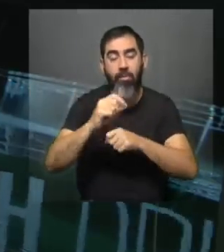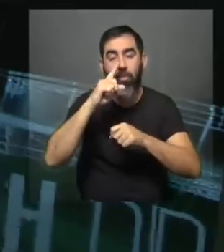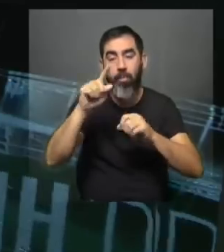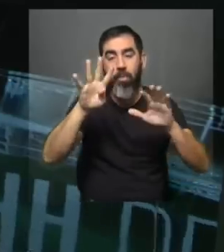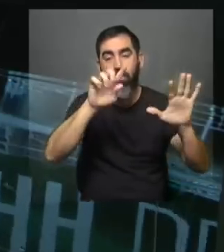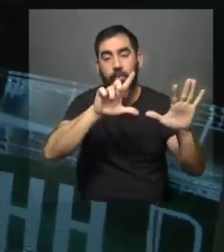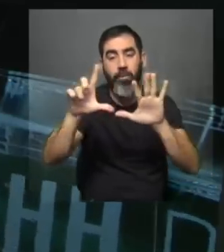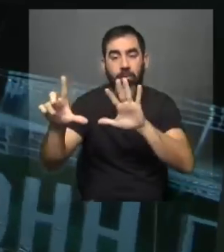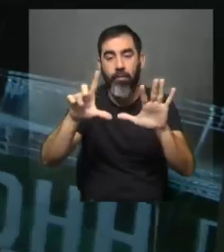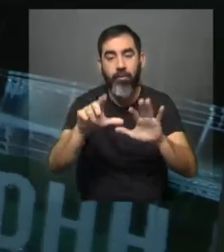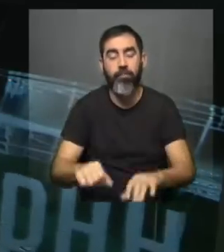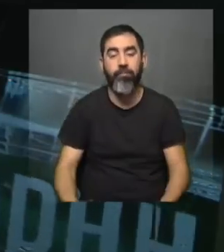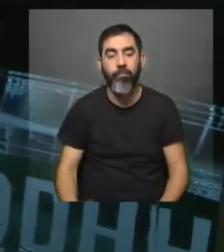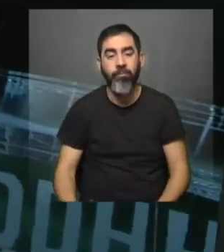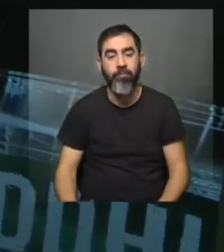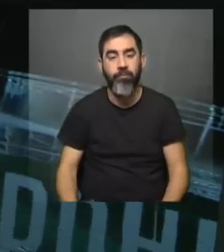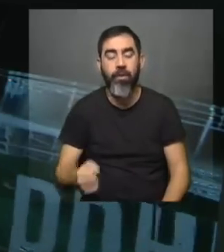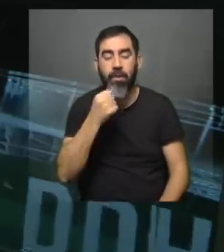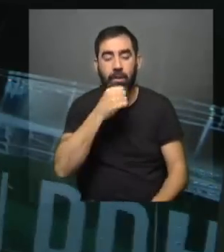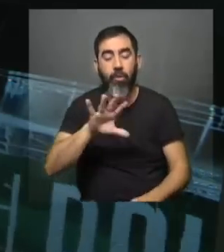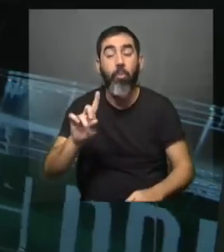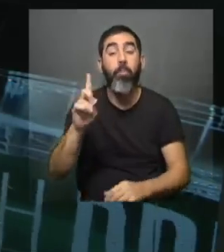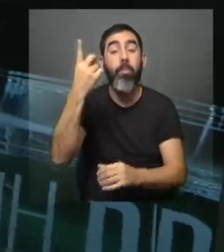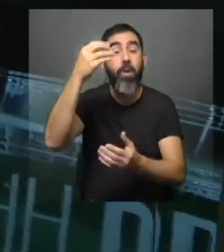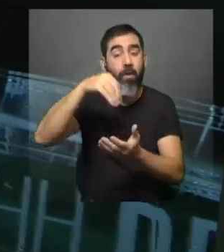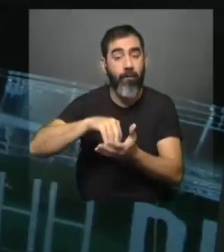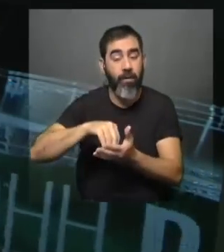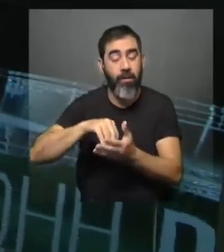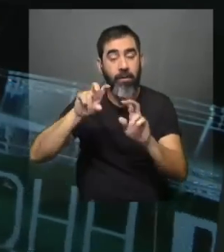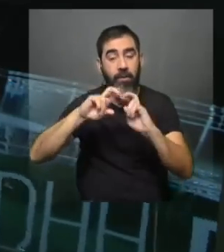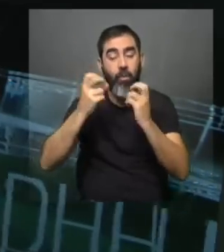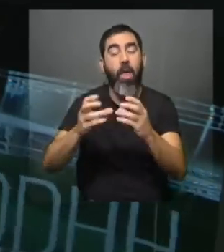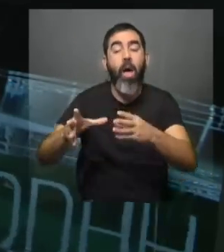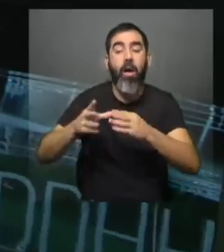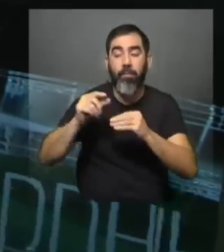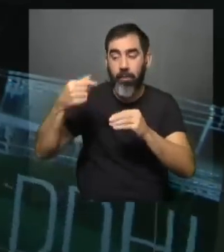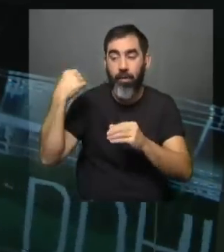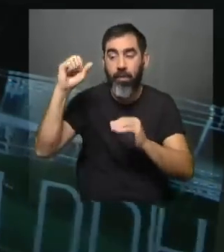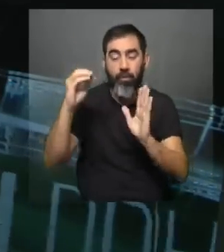1977 y es histórico porque es la primera vez que un tribunal acepta la ti